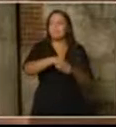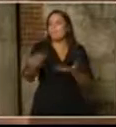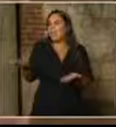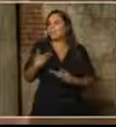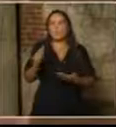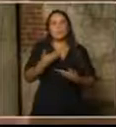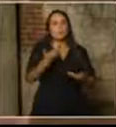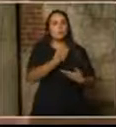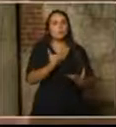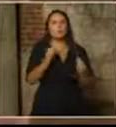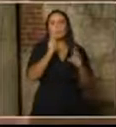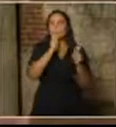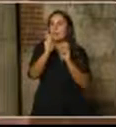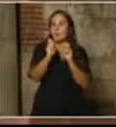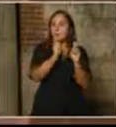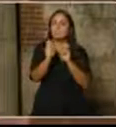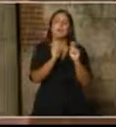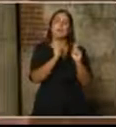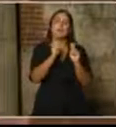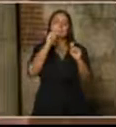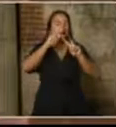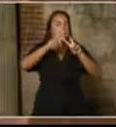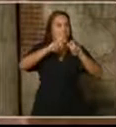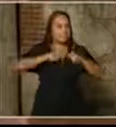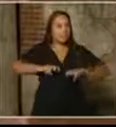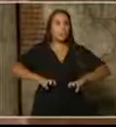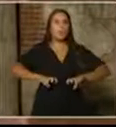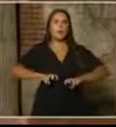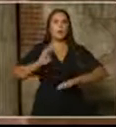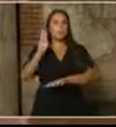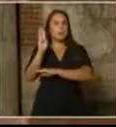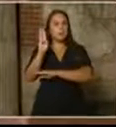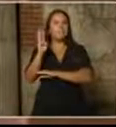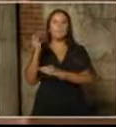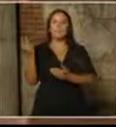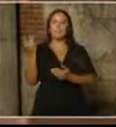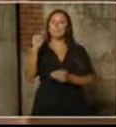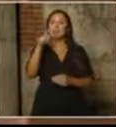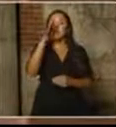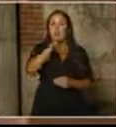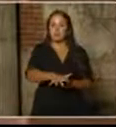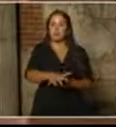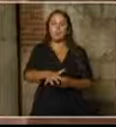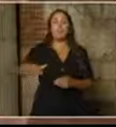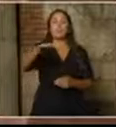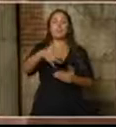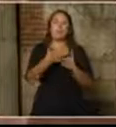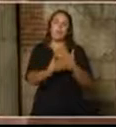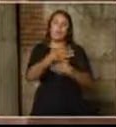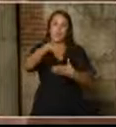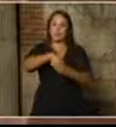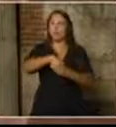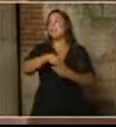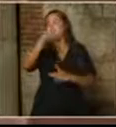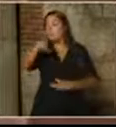de tenaces periodistas de investigación, parlamentarios y denunciantes en el seno del mismo Gobierno y a la